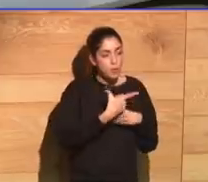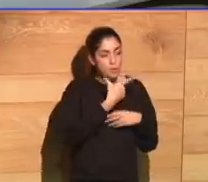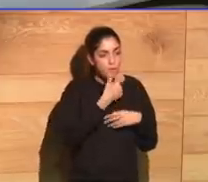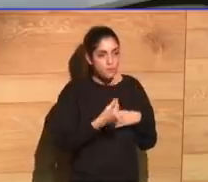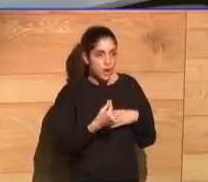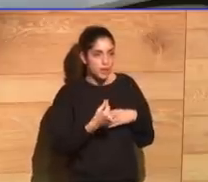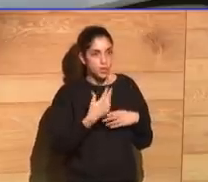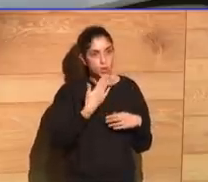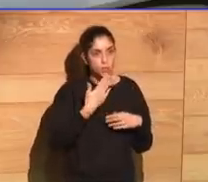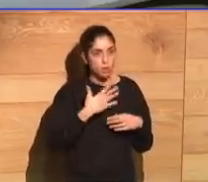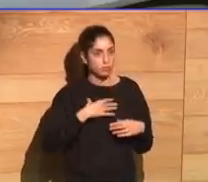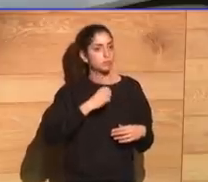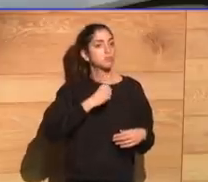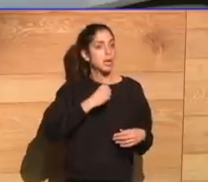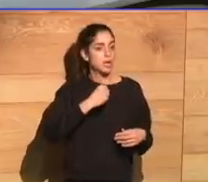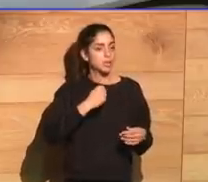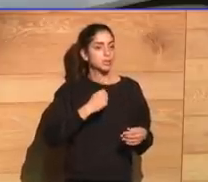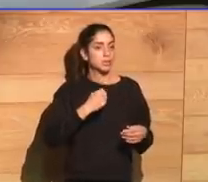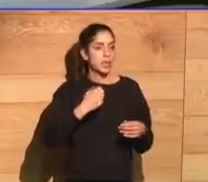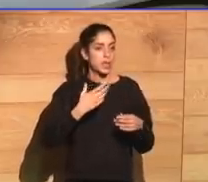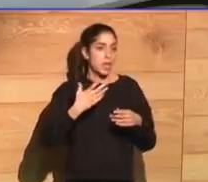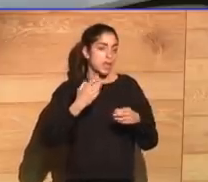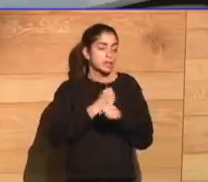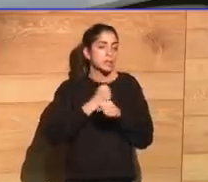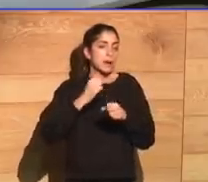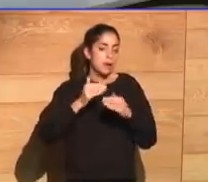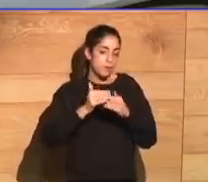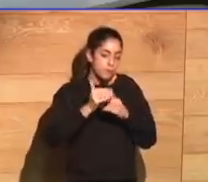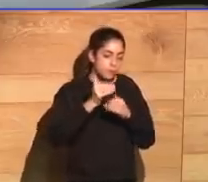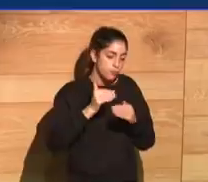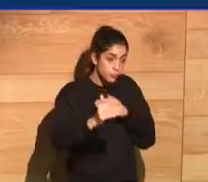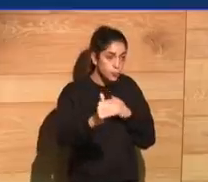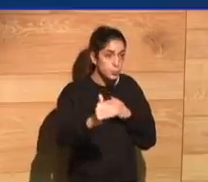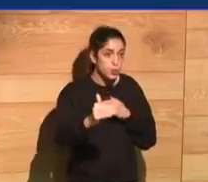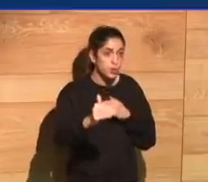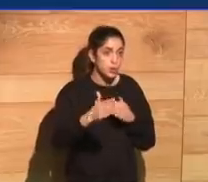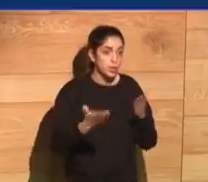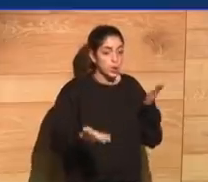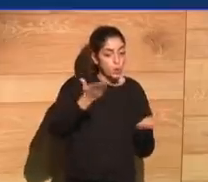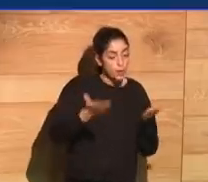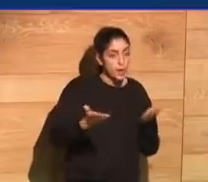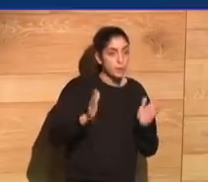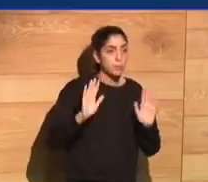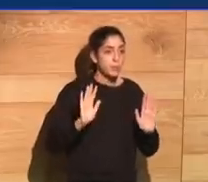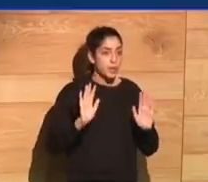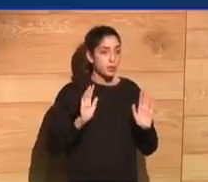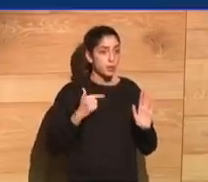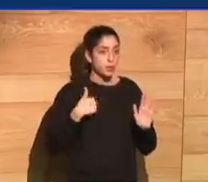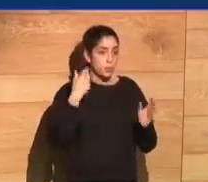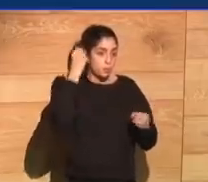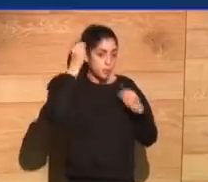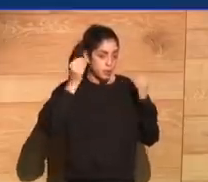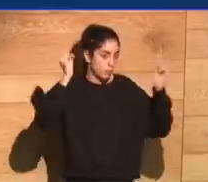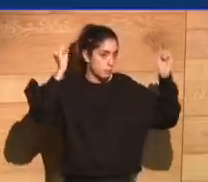pecho de cualquier obra posterior y comparándola con esta, cuando en realidad yo creo que de lo que estamos hablando todo el rato es de un